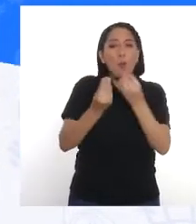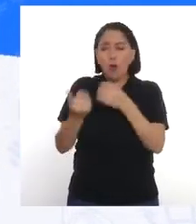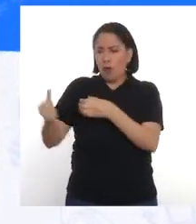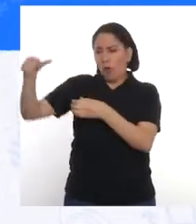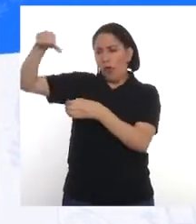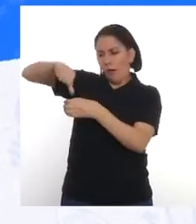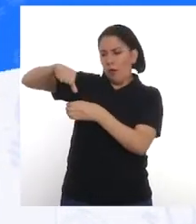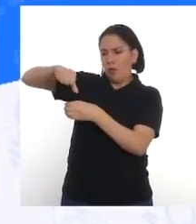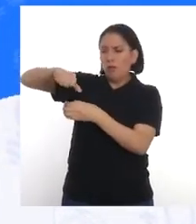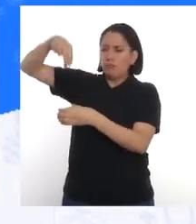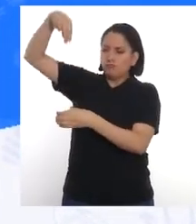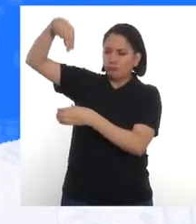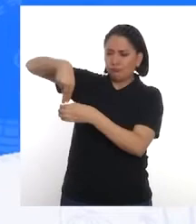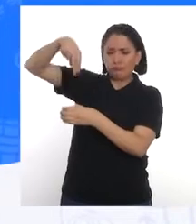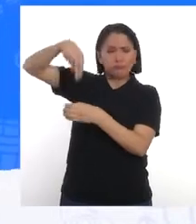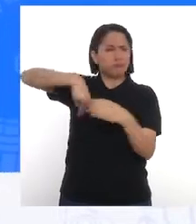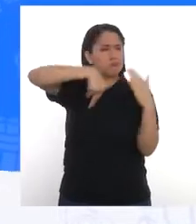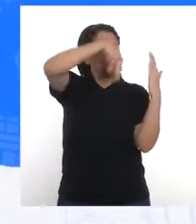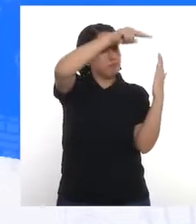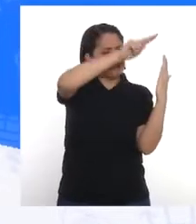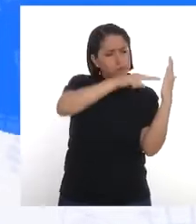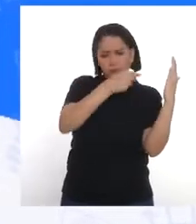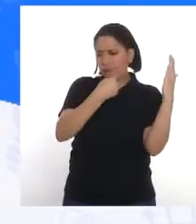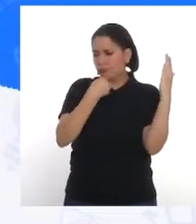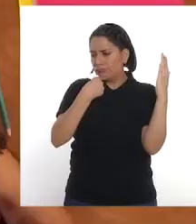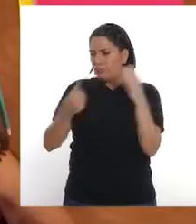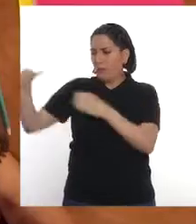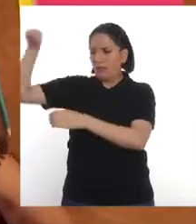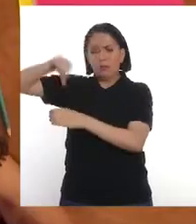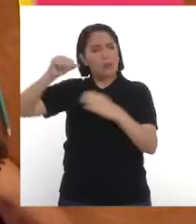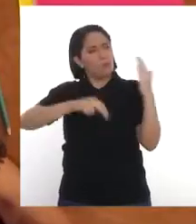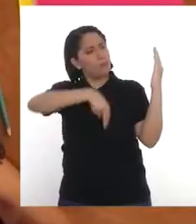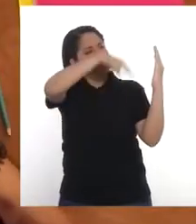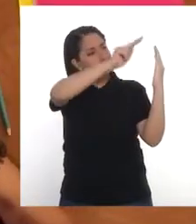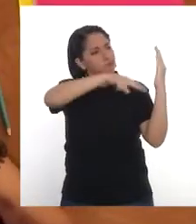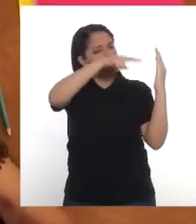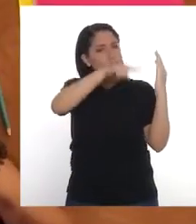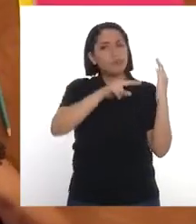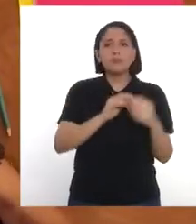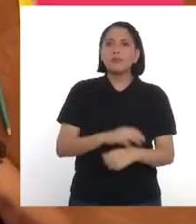iremos poniendo poco a poco el color en cada elemento.